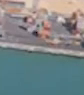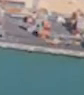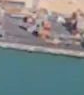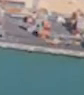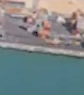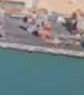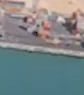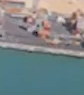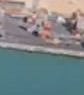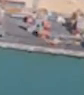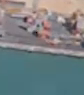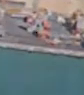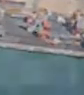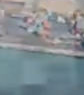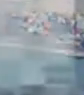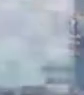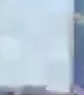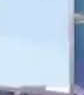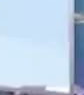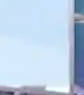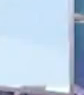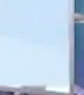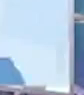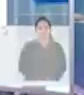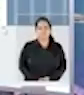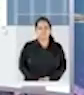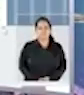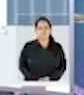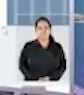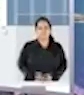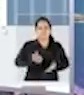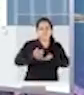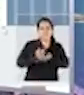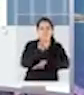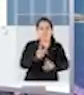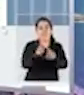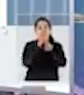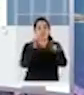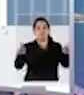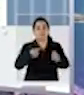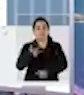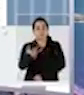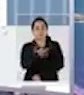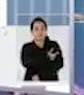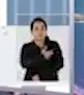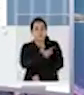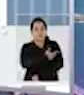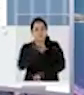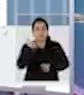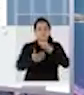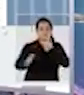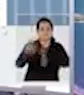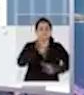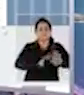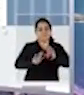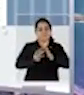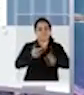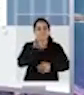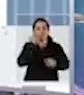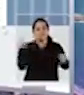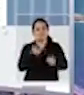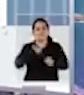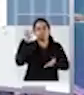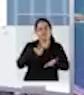pues, y sin duda ahí no protege lo suficiente esta mascarilla, se requieren mascarillas profesionales, generalmente las conocemos que